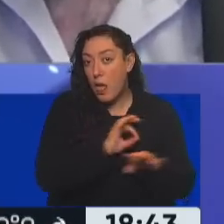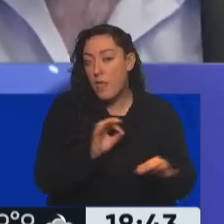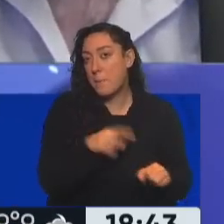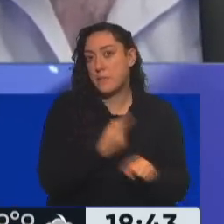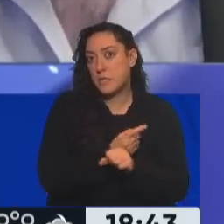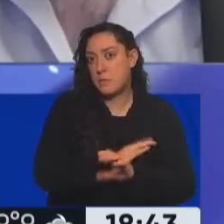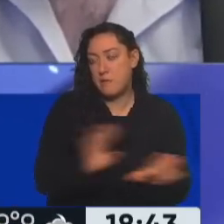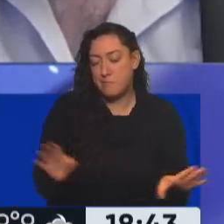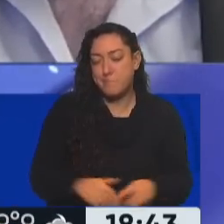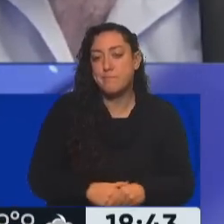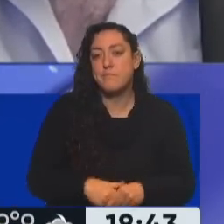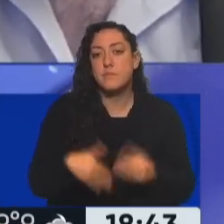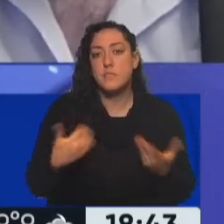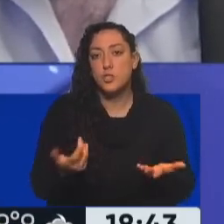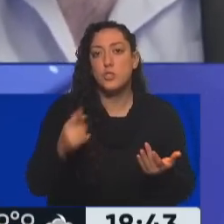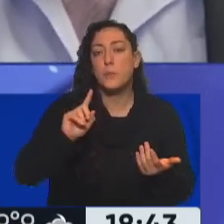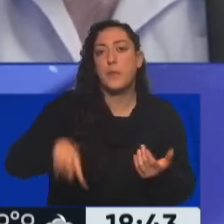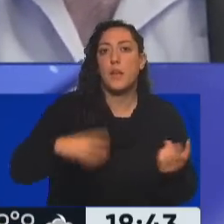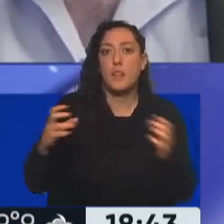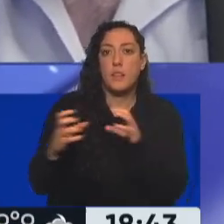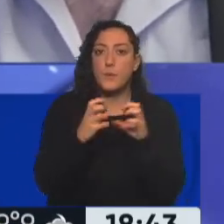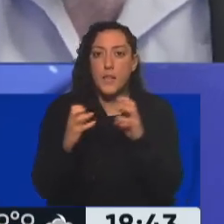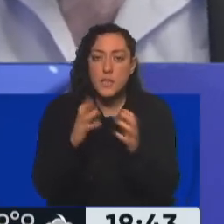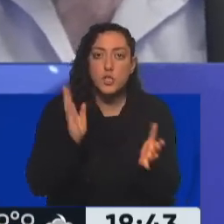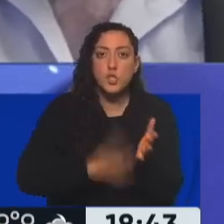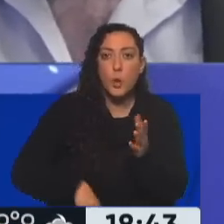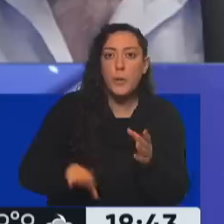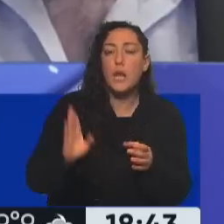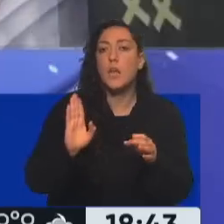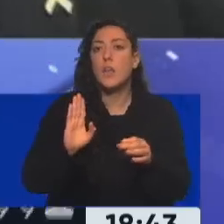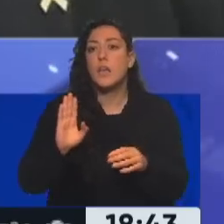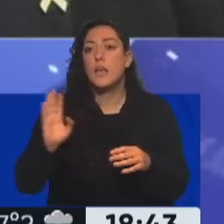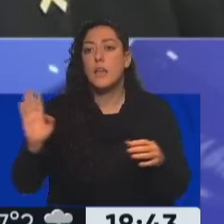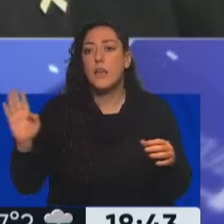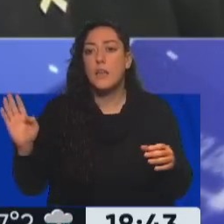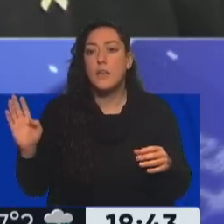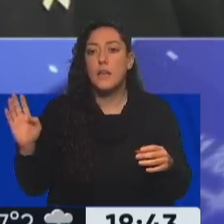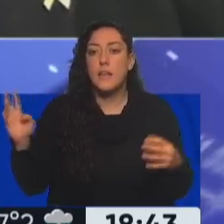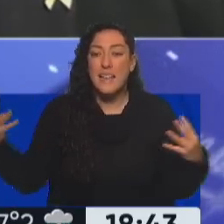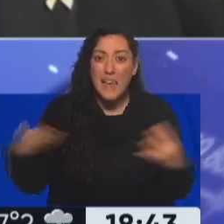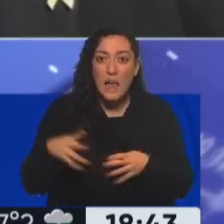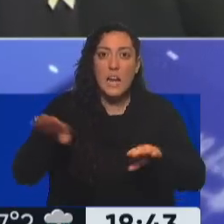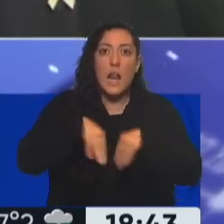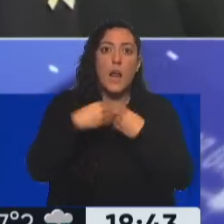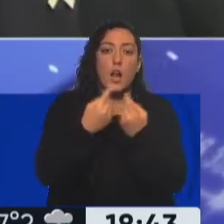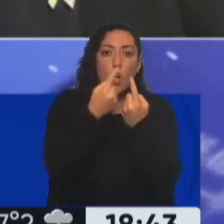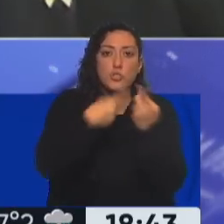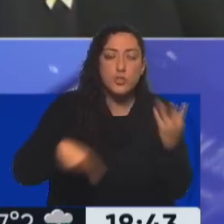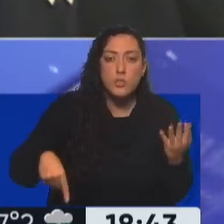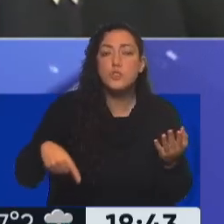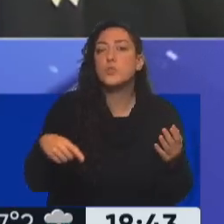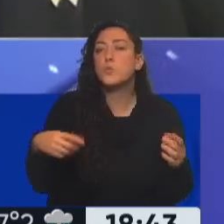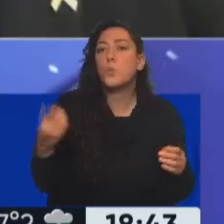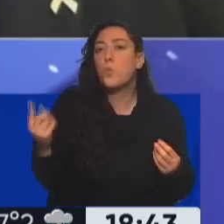está ayudando a generar este debate sobre cuáles son las consecuencias de esta guerra en la población civil en